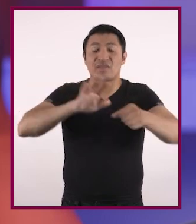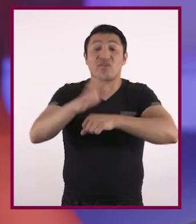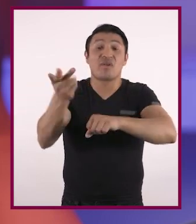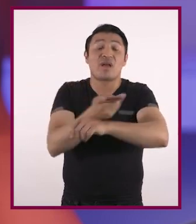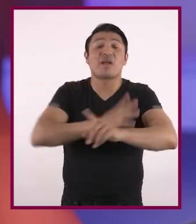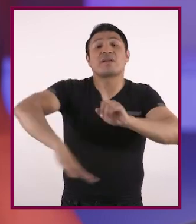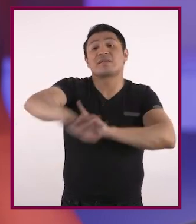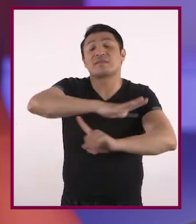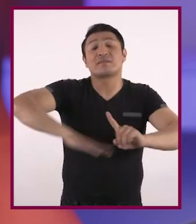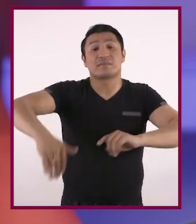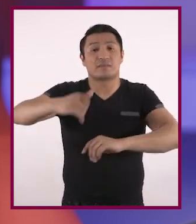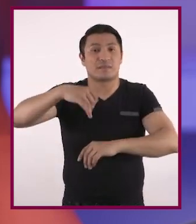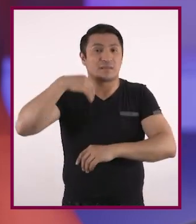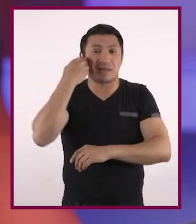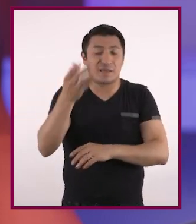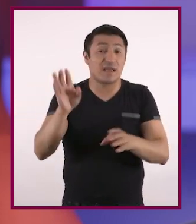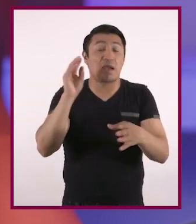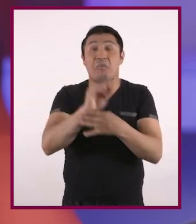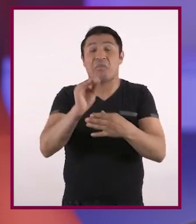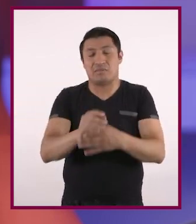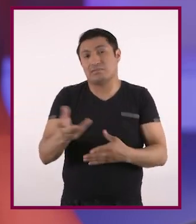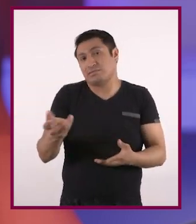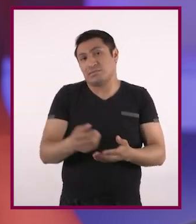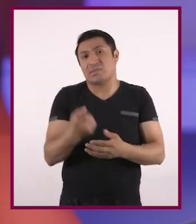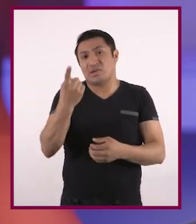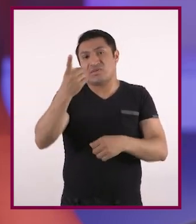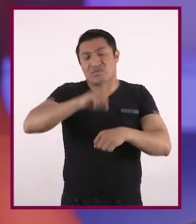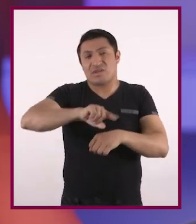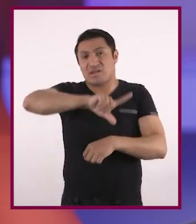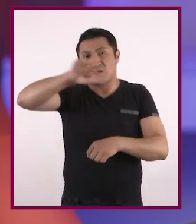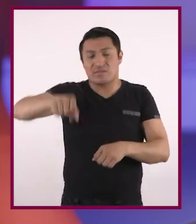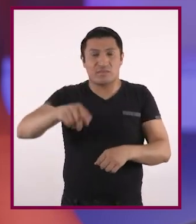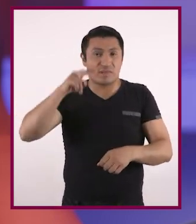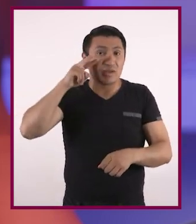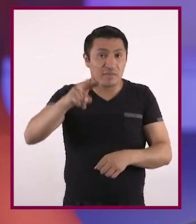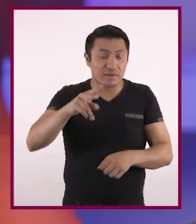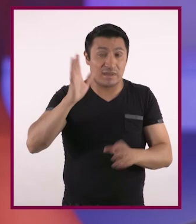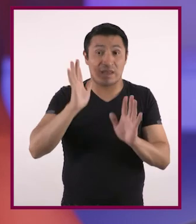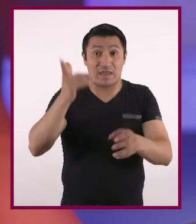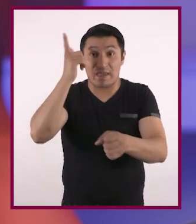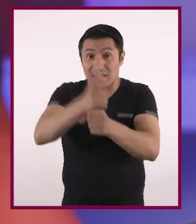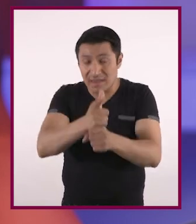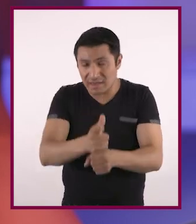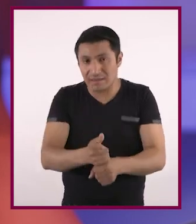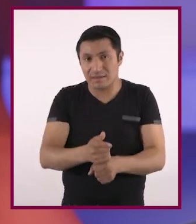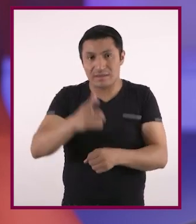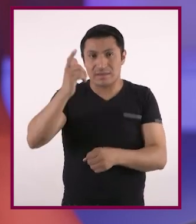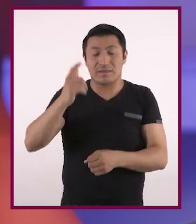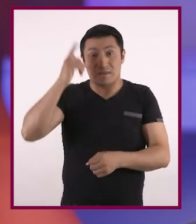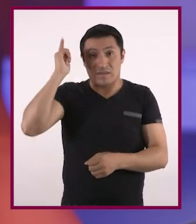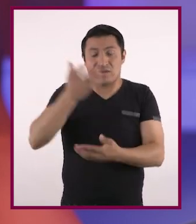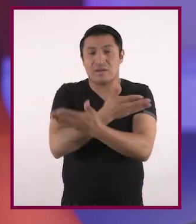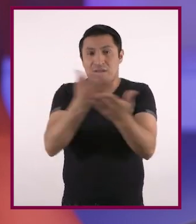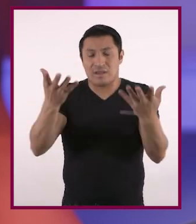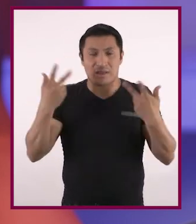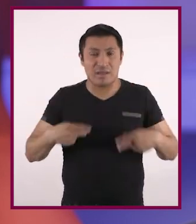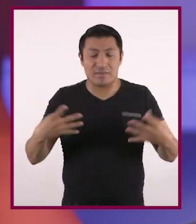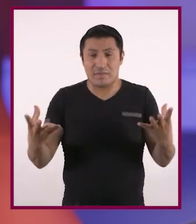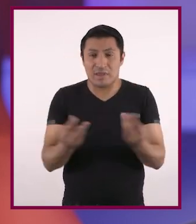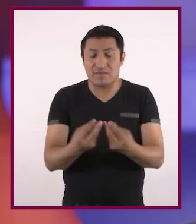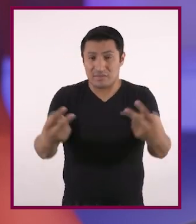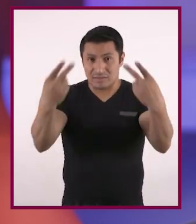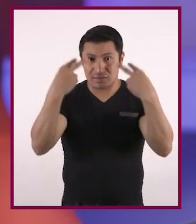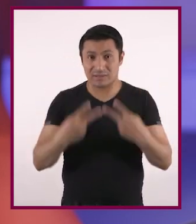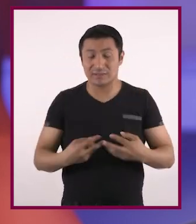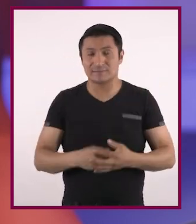tenemos enfrente y tal vez no queríamos ver. Dicen por ahí, un día después de tanto verte, te vi. Y ojalá aplique para todas y todos los que nos acompañaron en